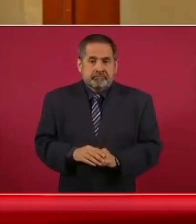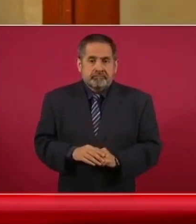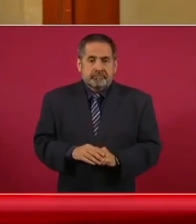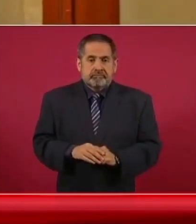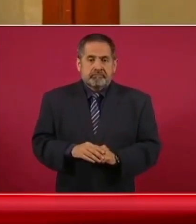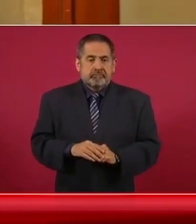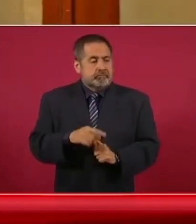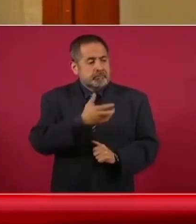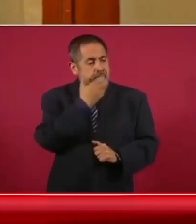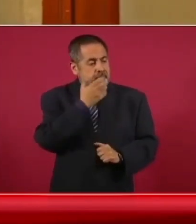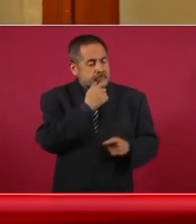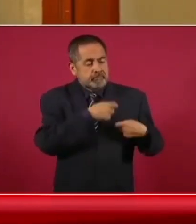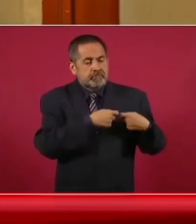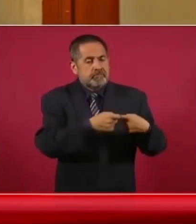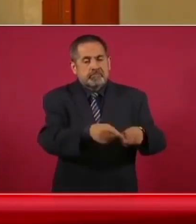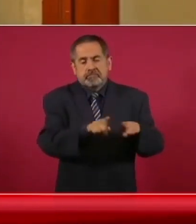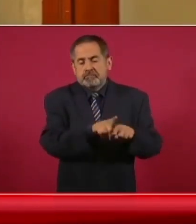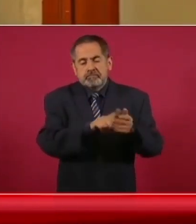del conservadurismo